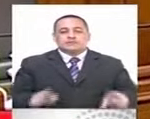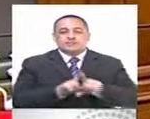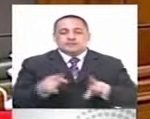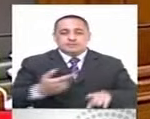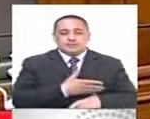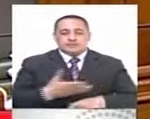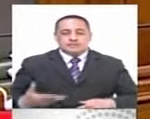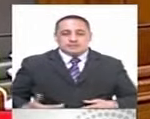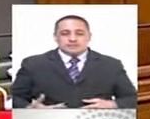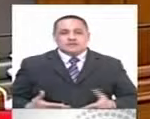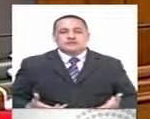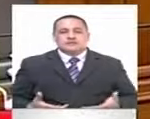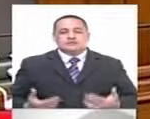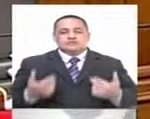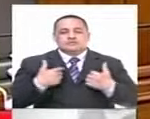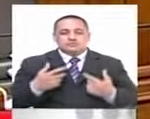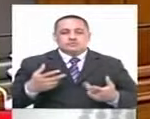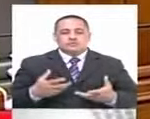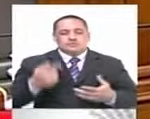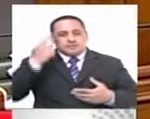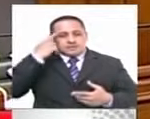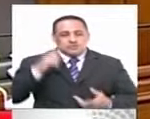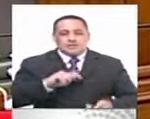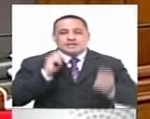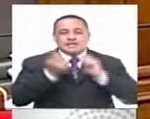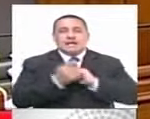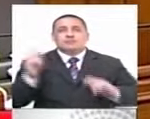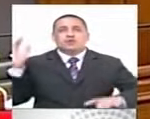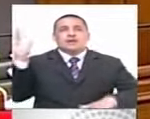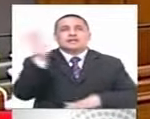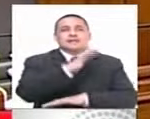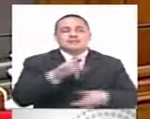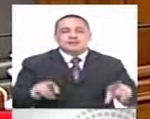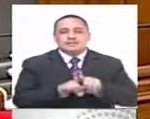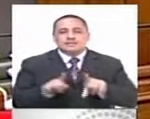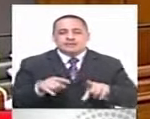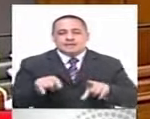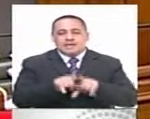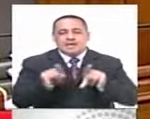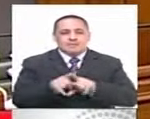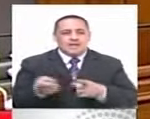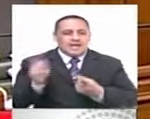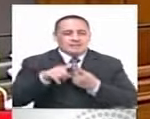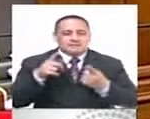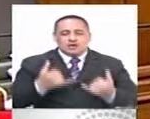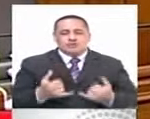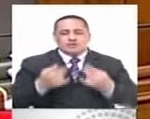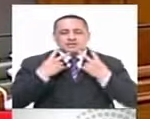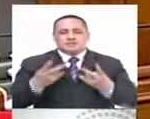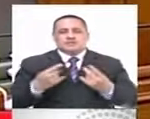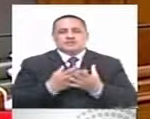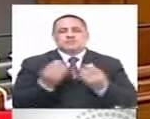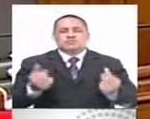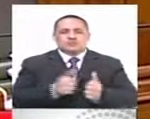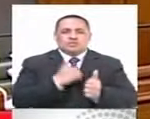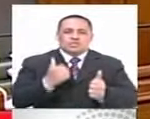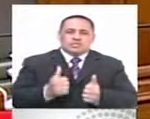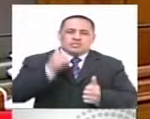Presidenta, el cambio climático y el medio ambiente hasta el día de hoy es pura